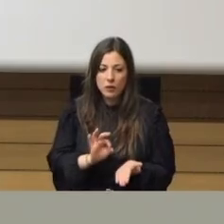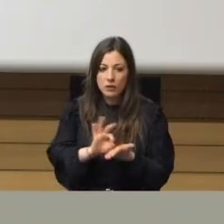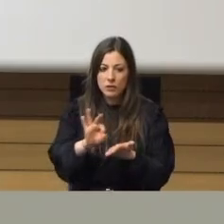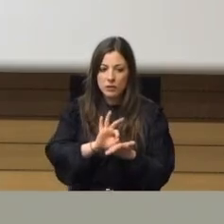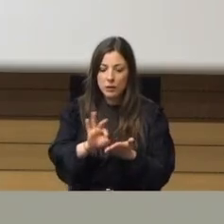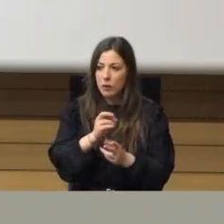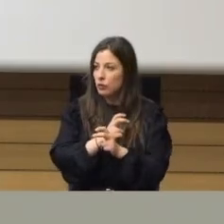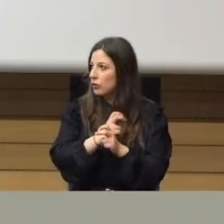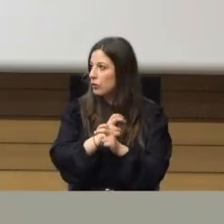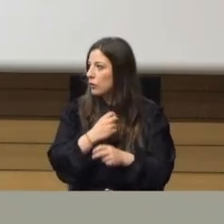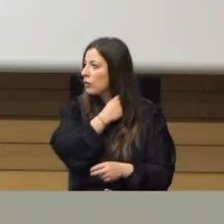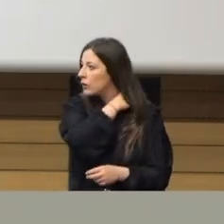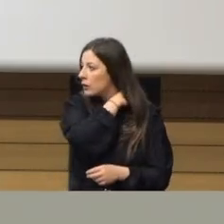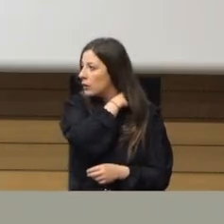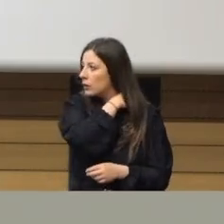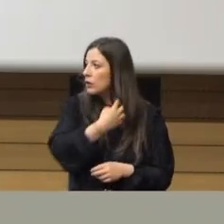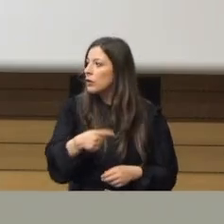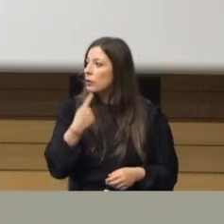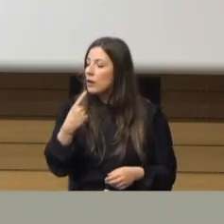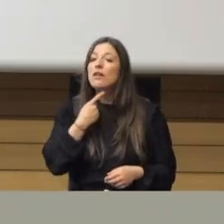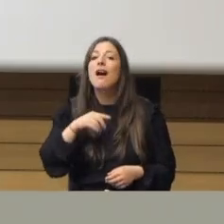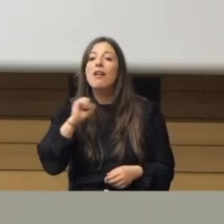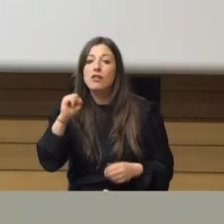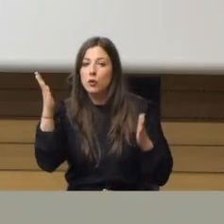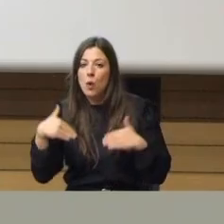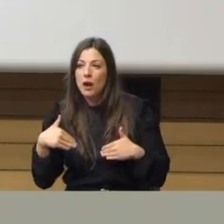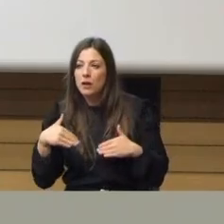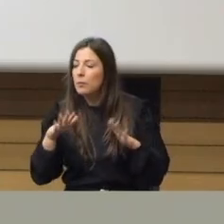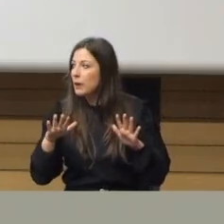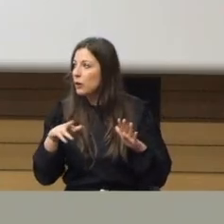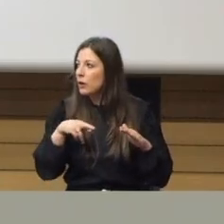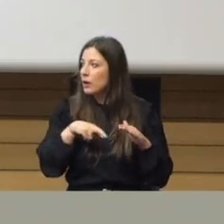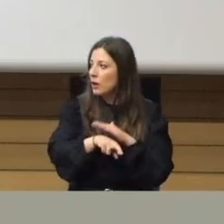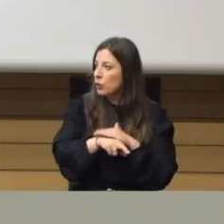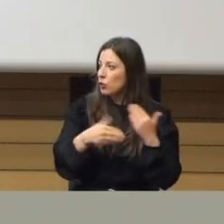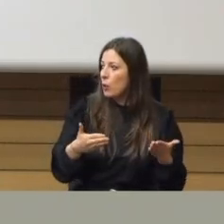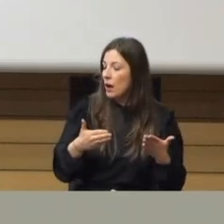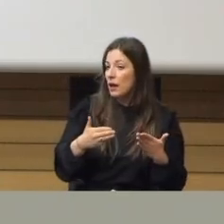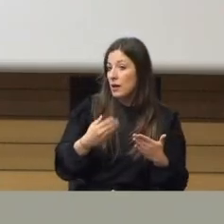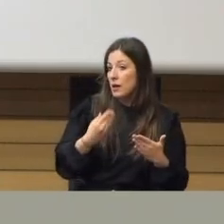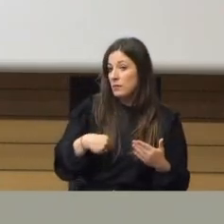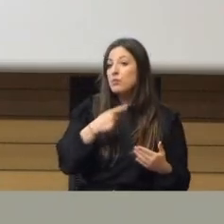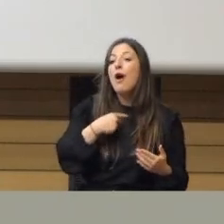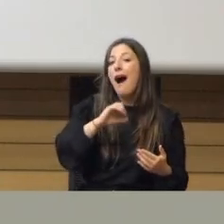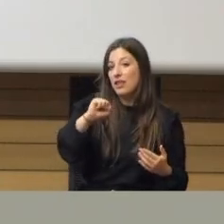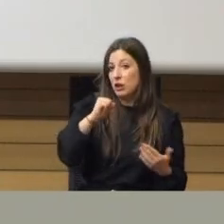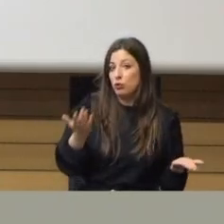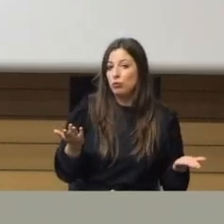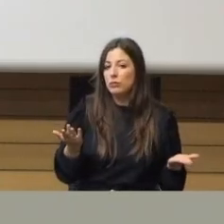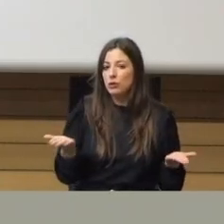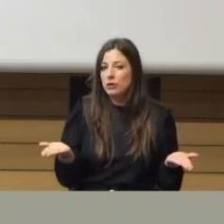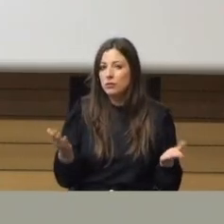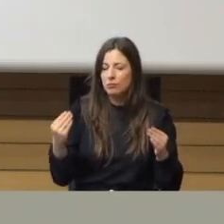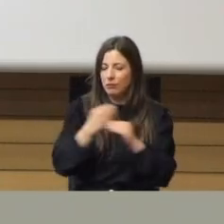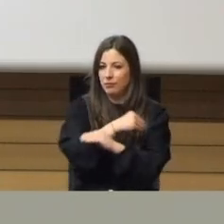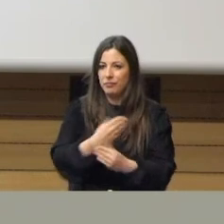Claro. Estáis diciendo que no es adicto, pero el recurso que tienes es el de los adictos. Es un poco contradictorio, ¿no?